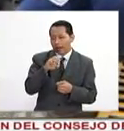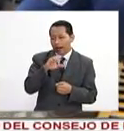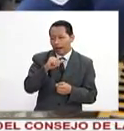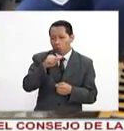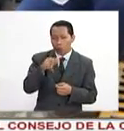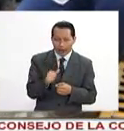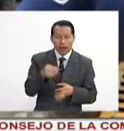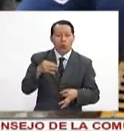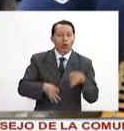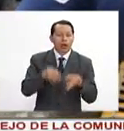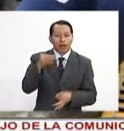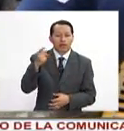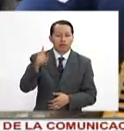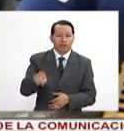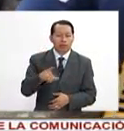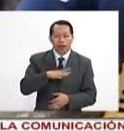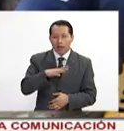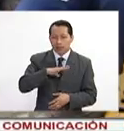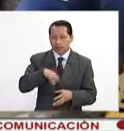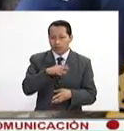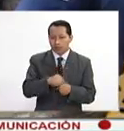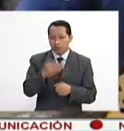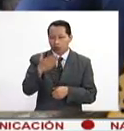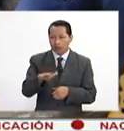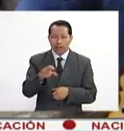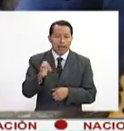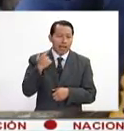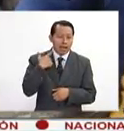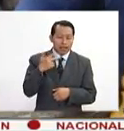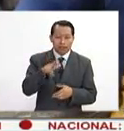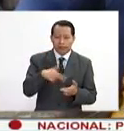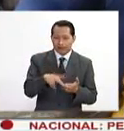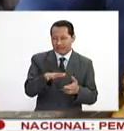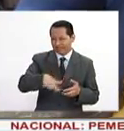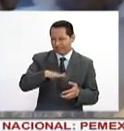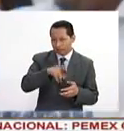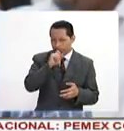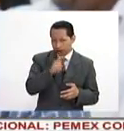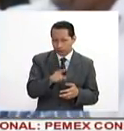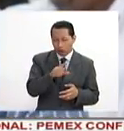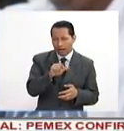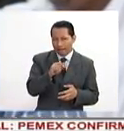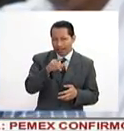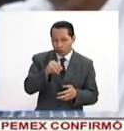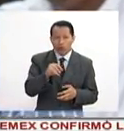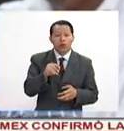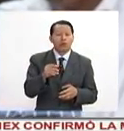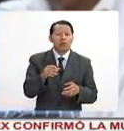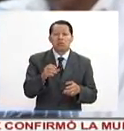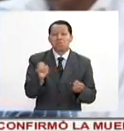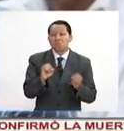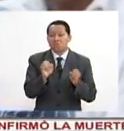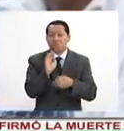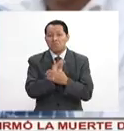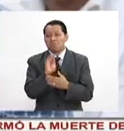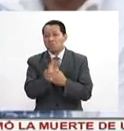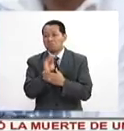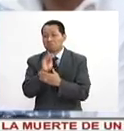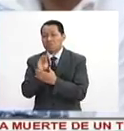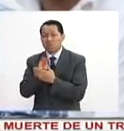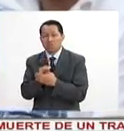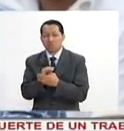los jueces ordenaron la aprehensión de los 10 exregidores del cabildo que en su momento nadie hicieron por acatar el